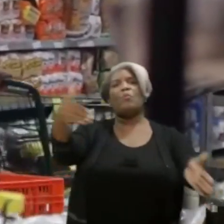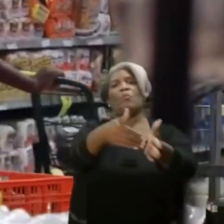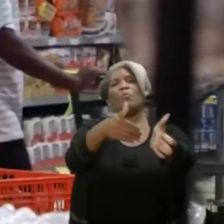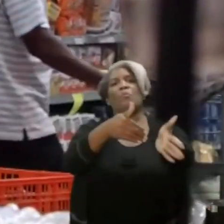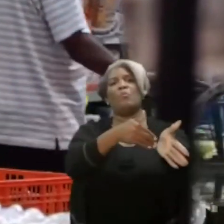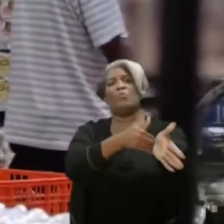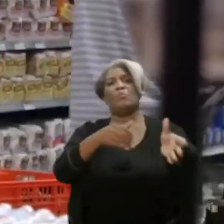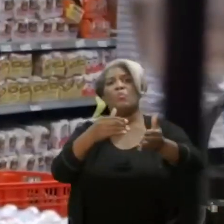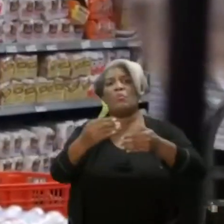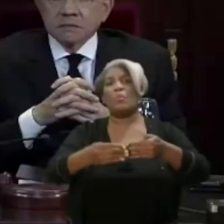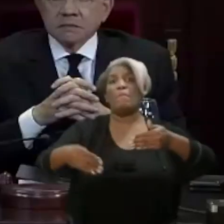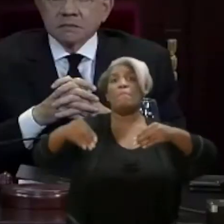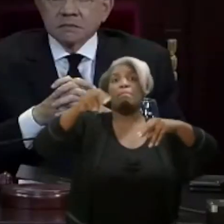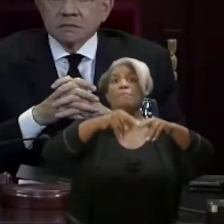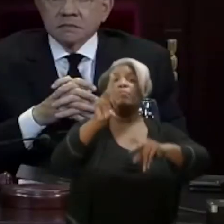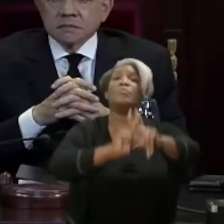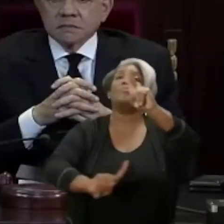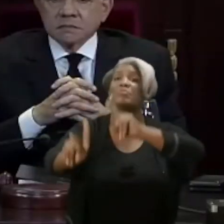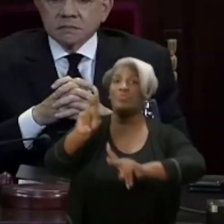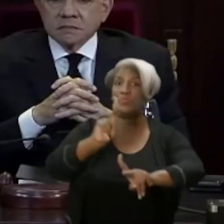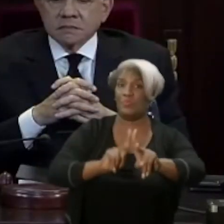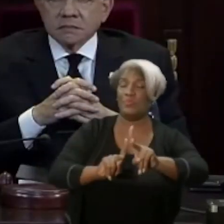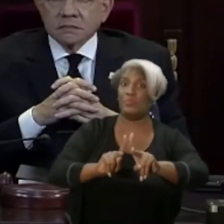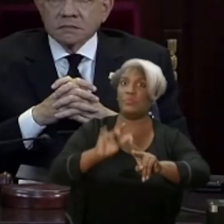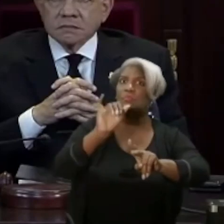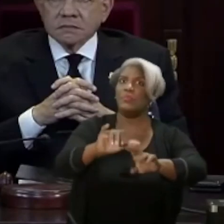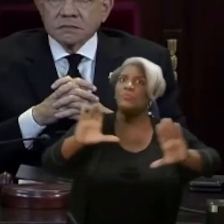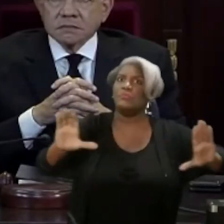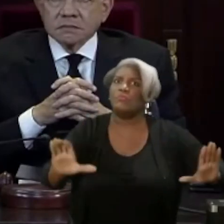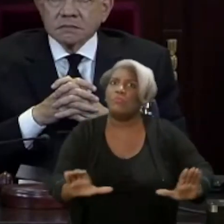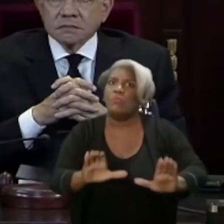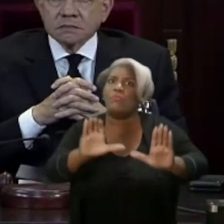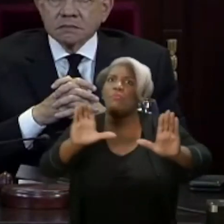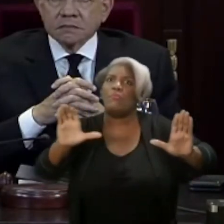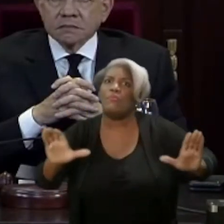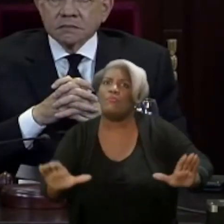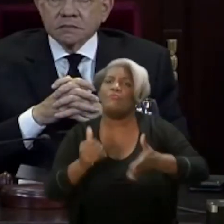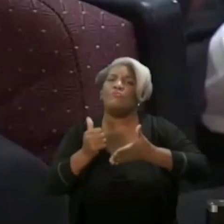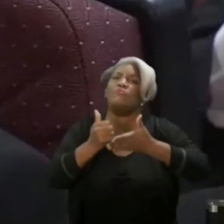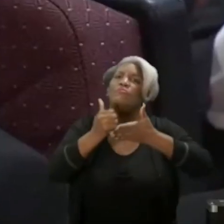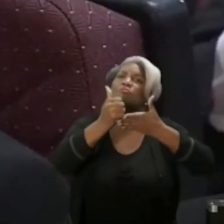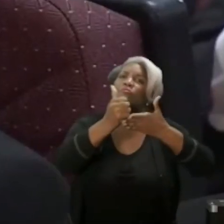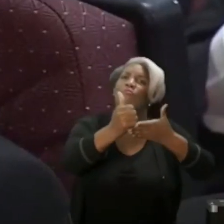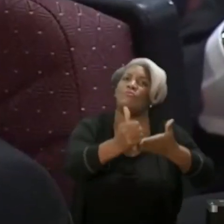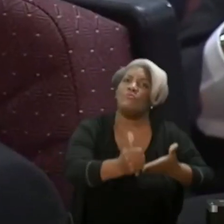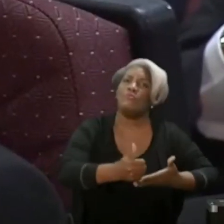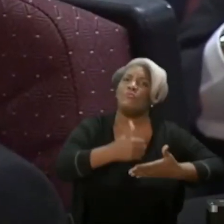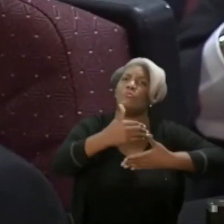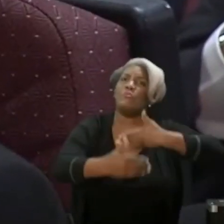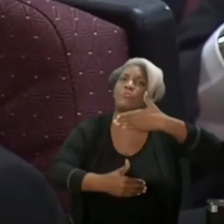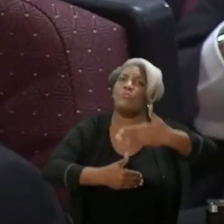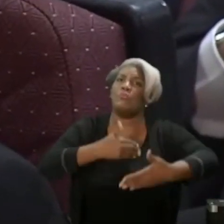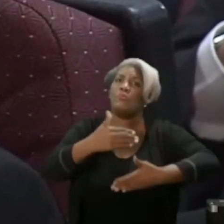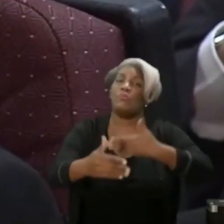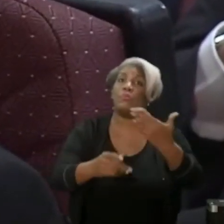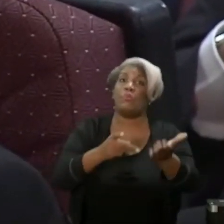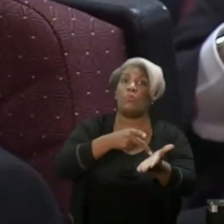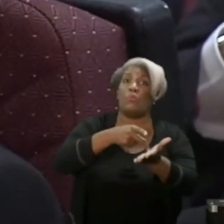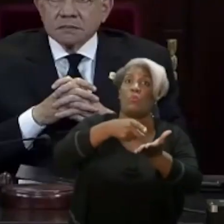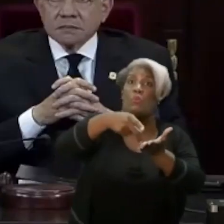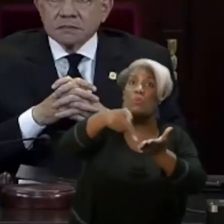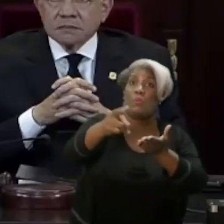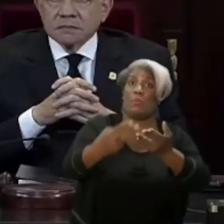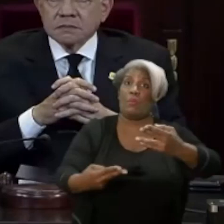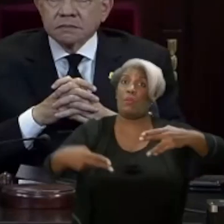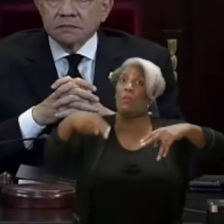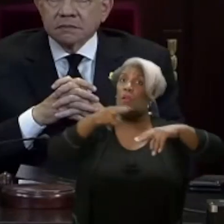4.896.000 personas. Con estas acciones estamos logrando mitigar parcialmente en gran medida las alzas de precios de